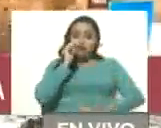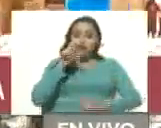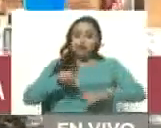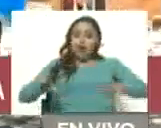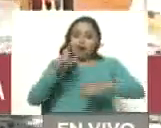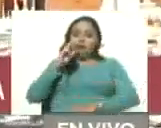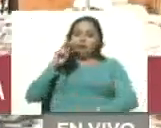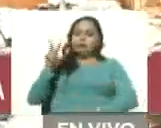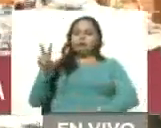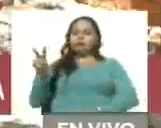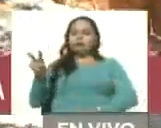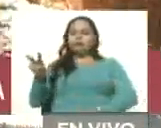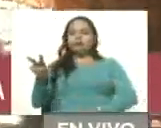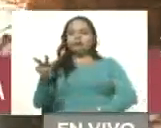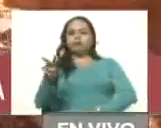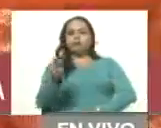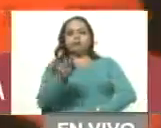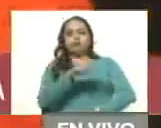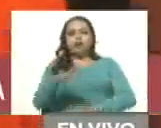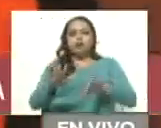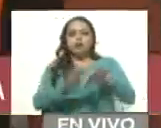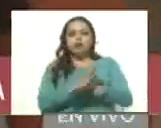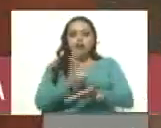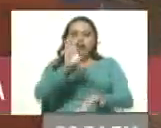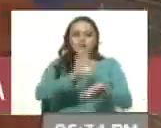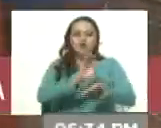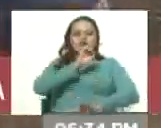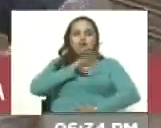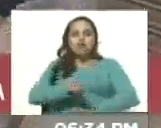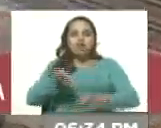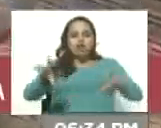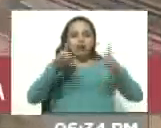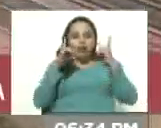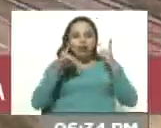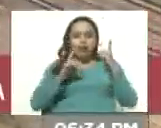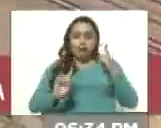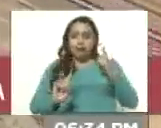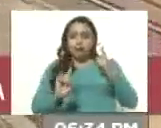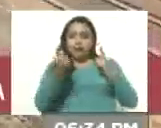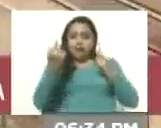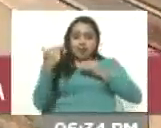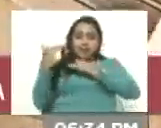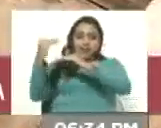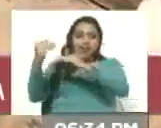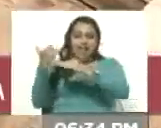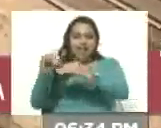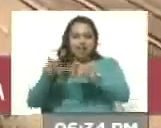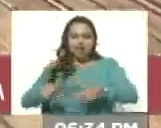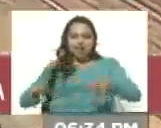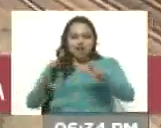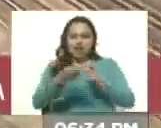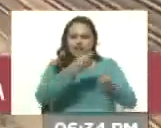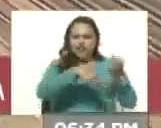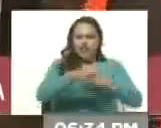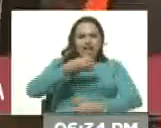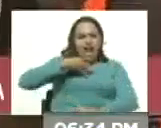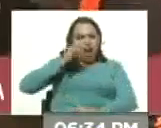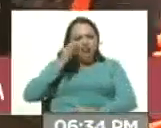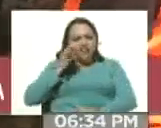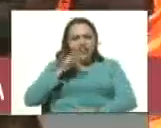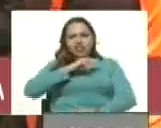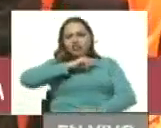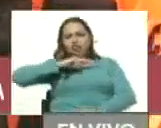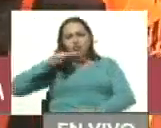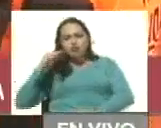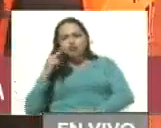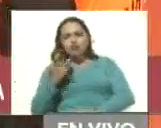delante de la ciudad histórica de la guaira y en el primer nivel va a haber un área de café fin de dulcería